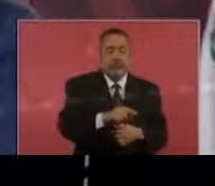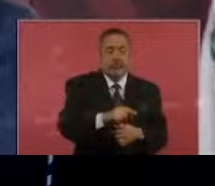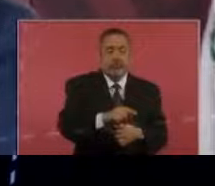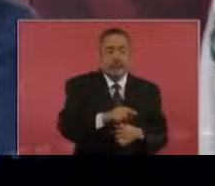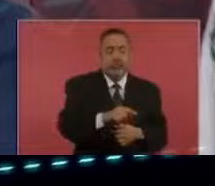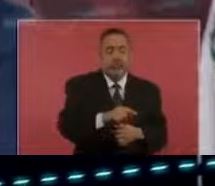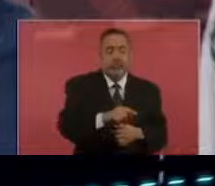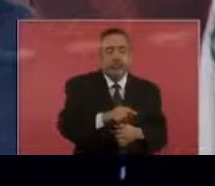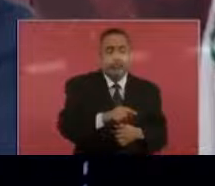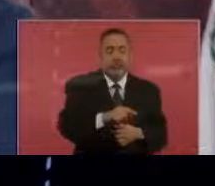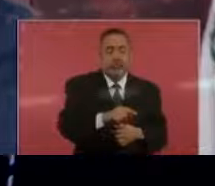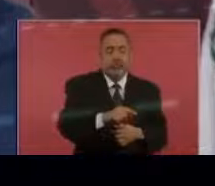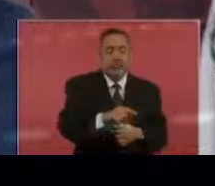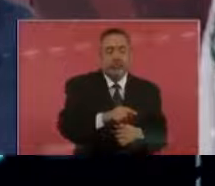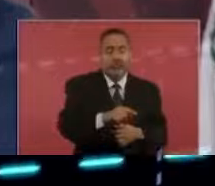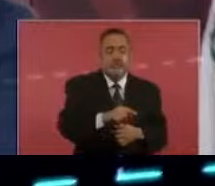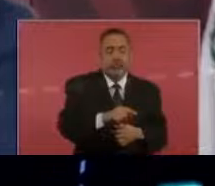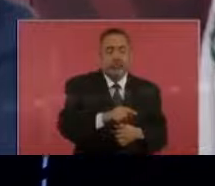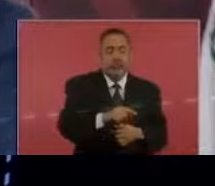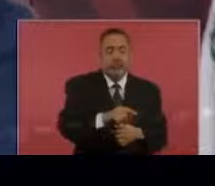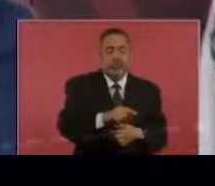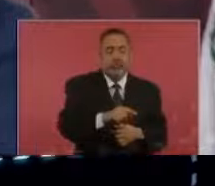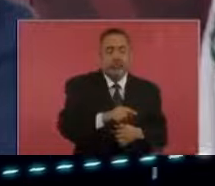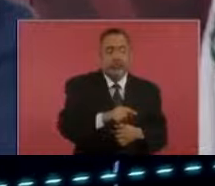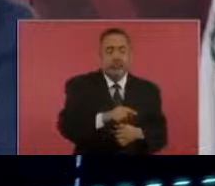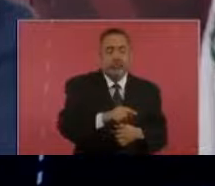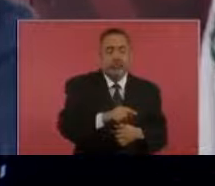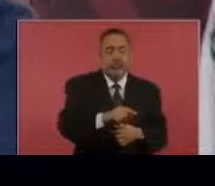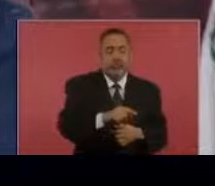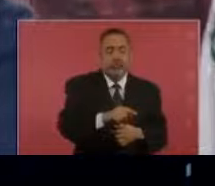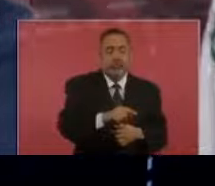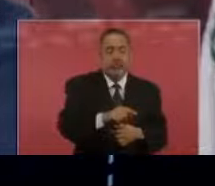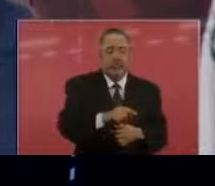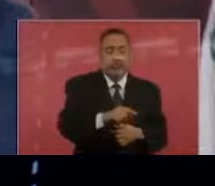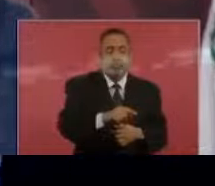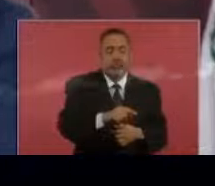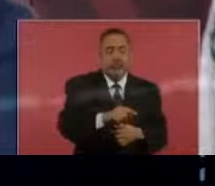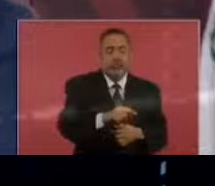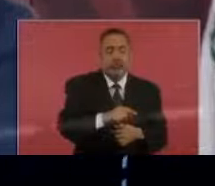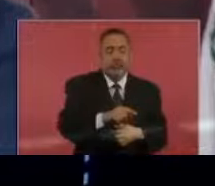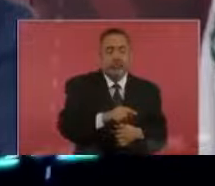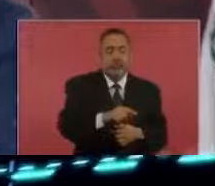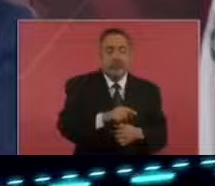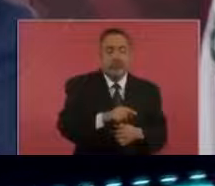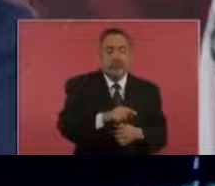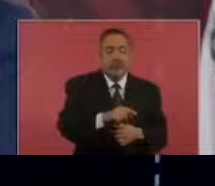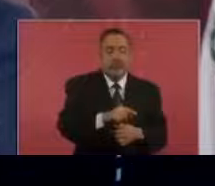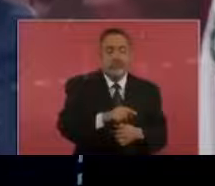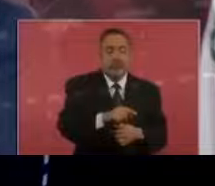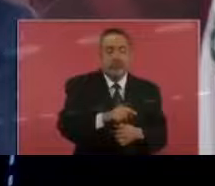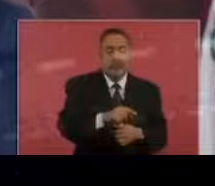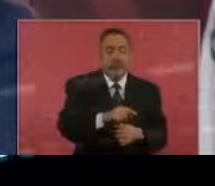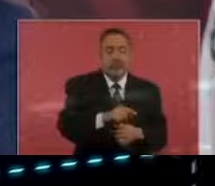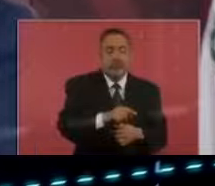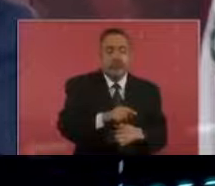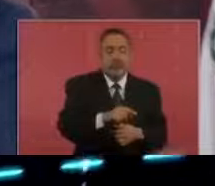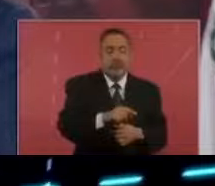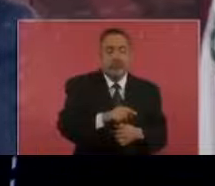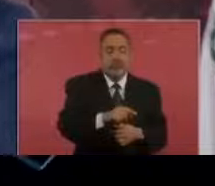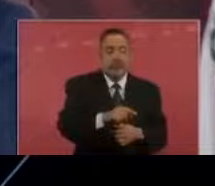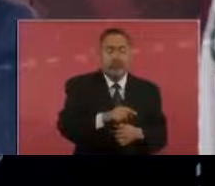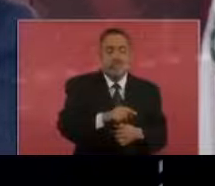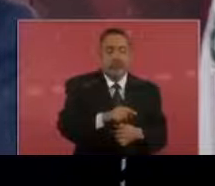estas eh dueñas de las Afores quienes las administran Y todavía cobran por manejarlas se las quieran quedar